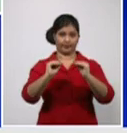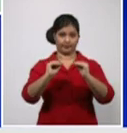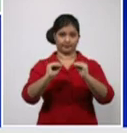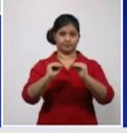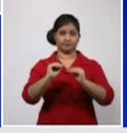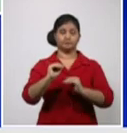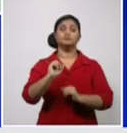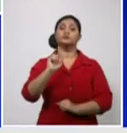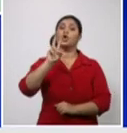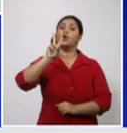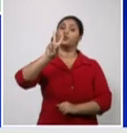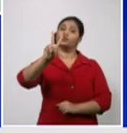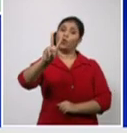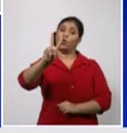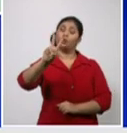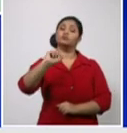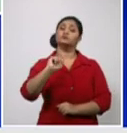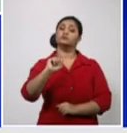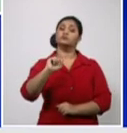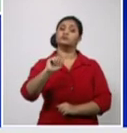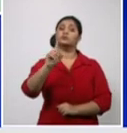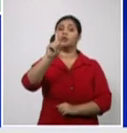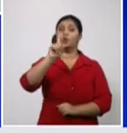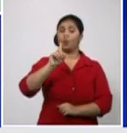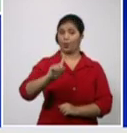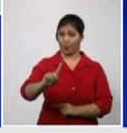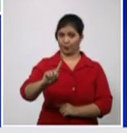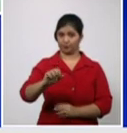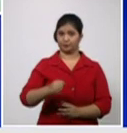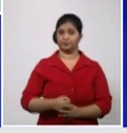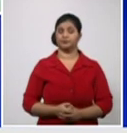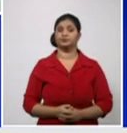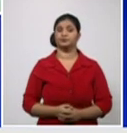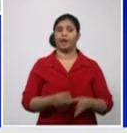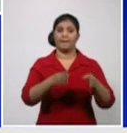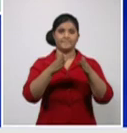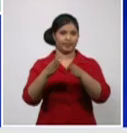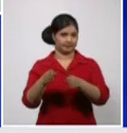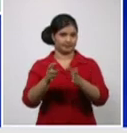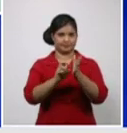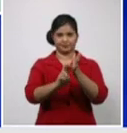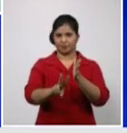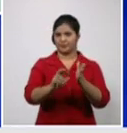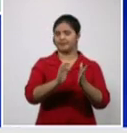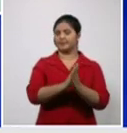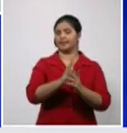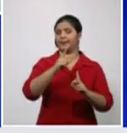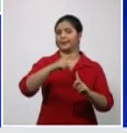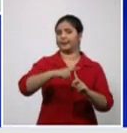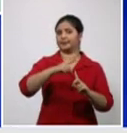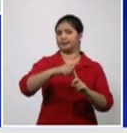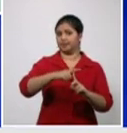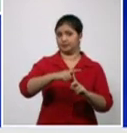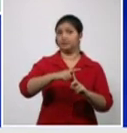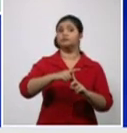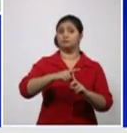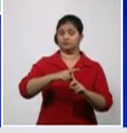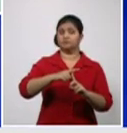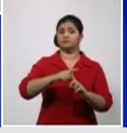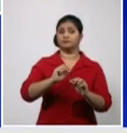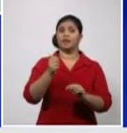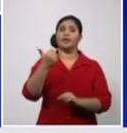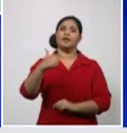Bejucal, 1 cada uno. En la provincia de Matanza se diagnostican casos, 10